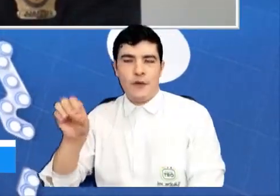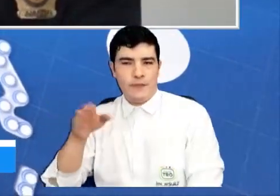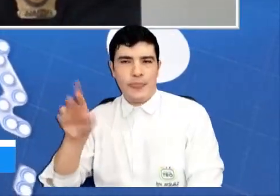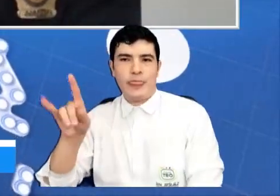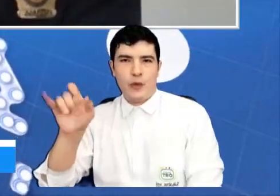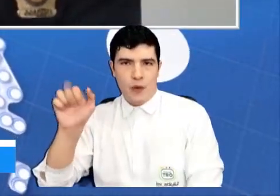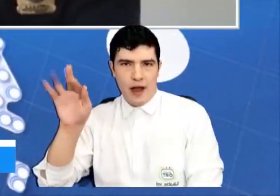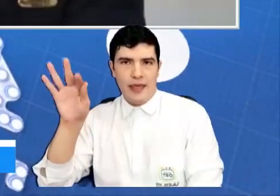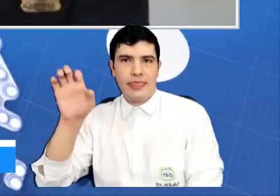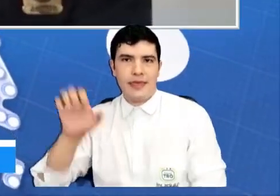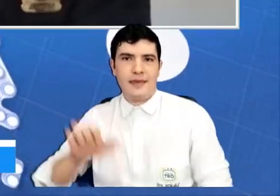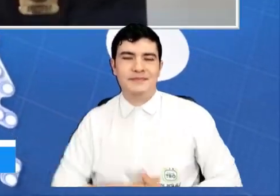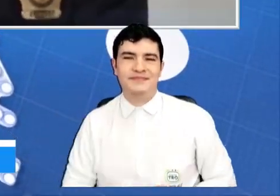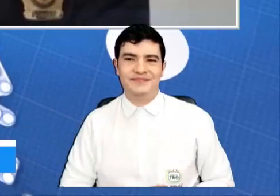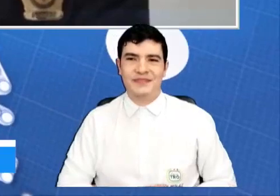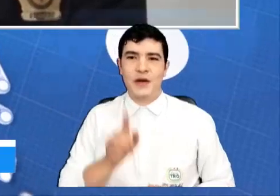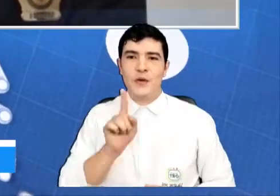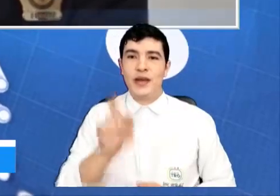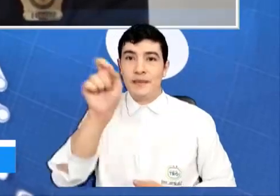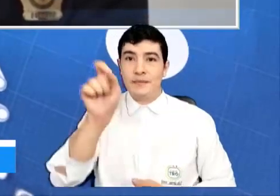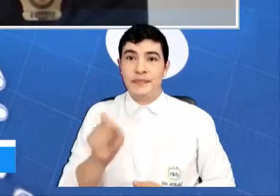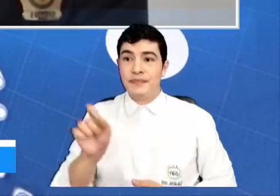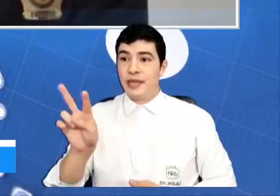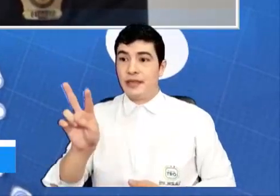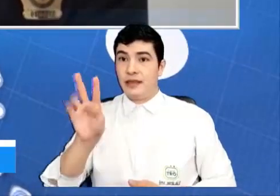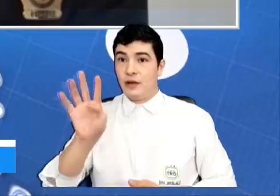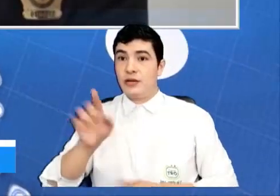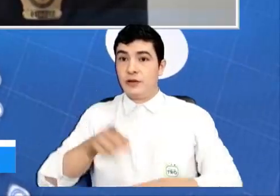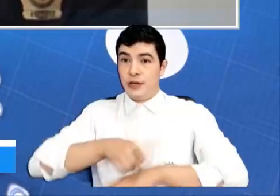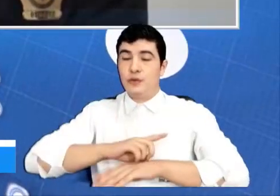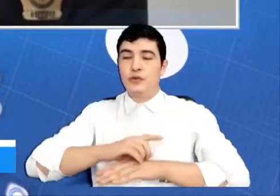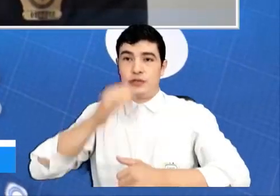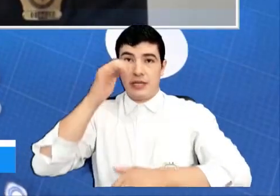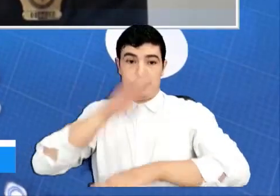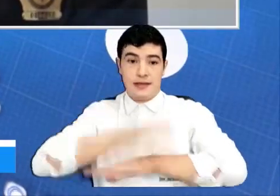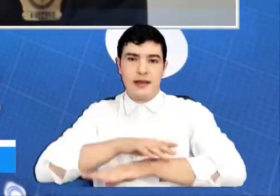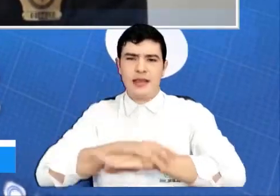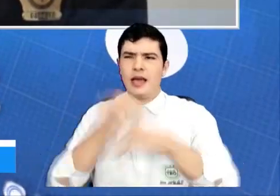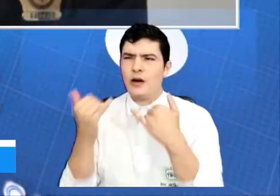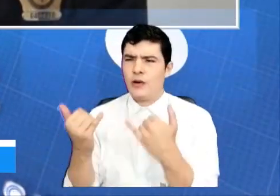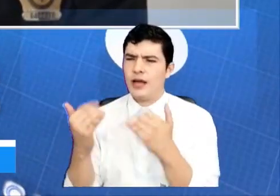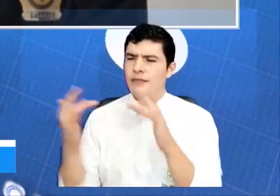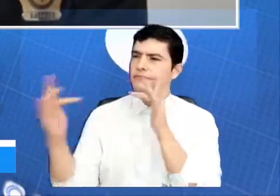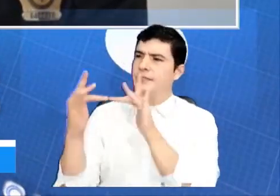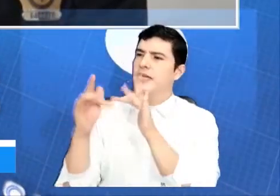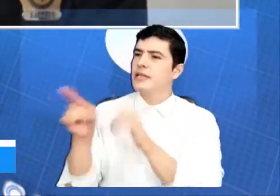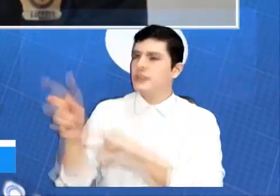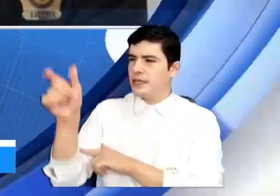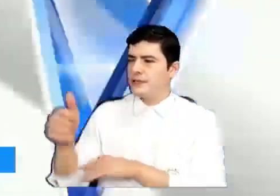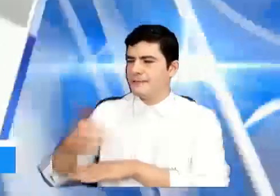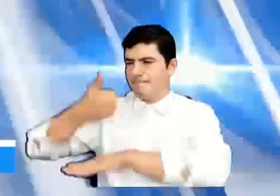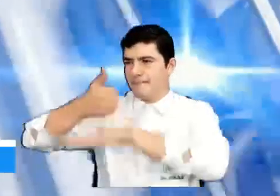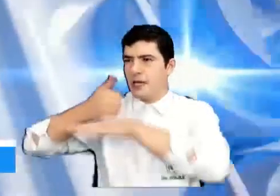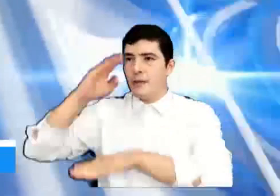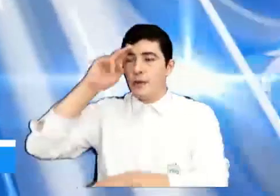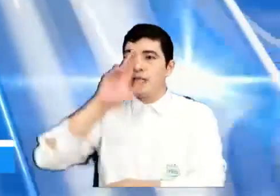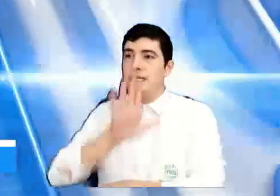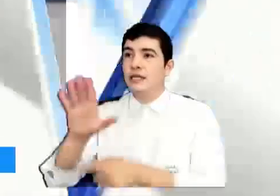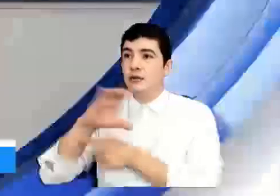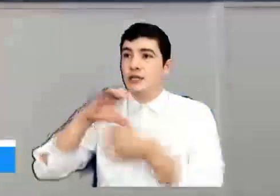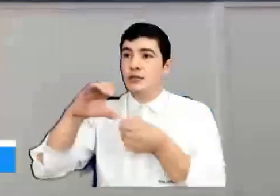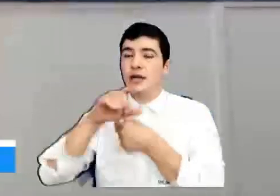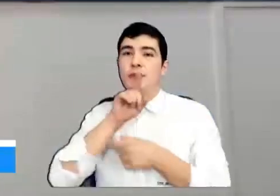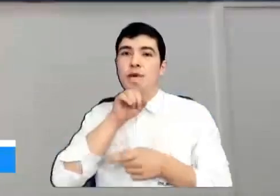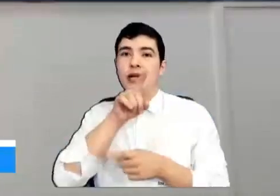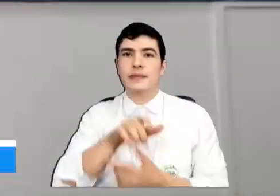buenas tardes. ¿Y cuántas llamadas de la, que se hacen a la línea de emergencia 123 son efectivas y cuántas no?